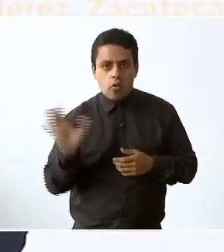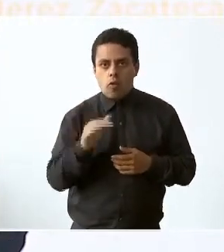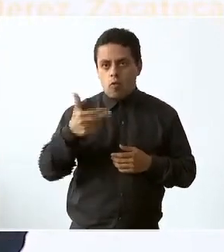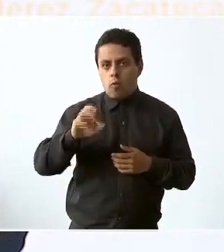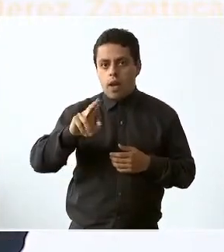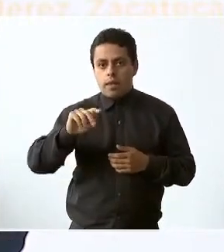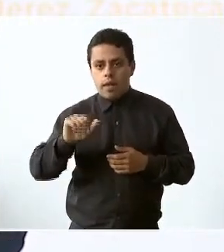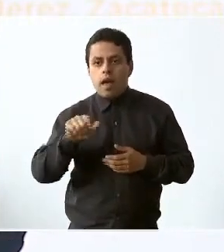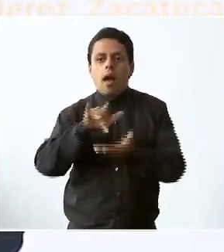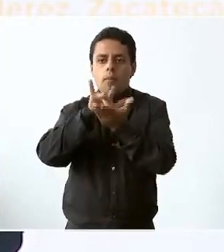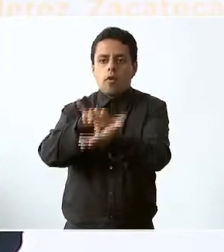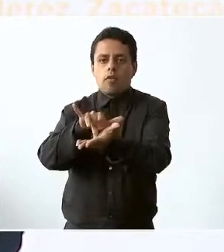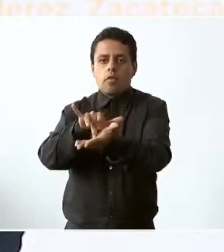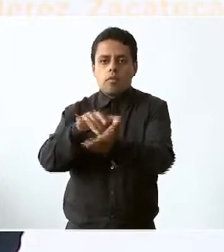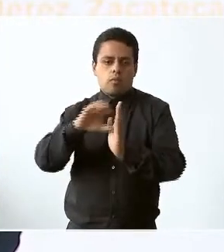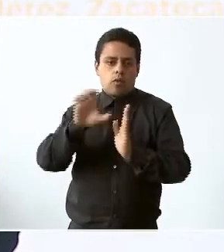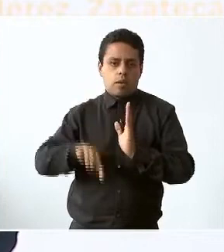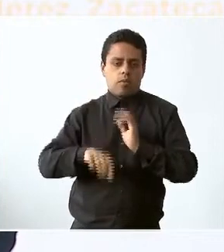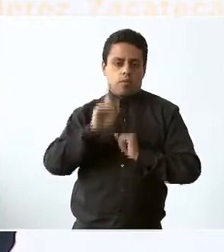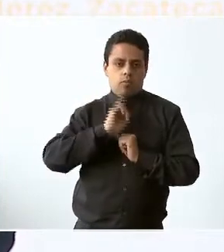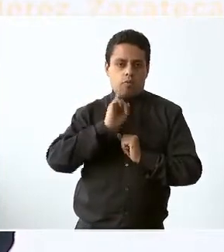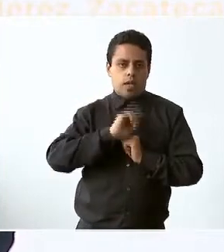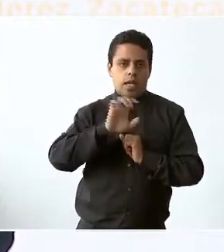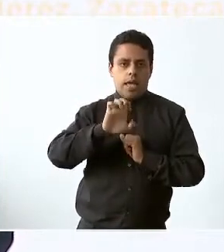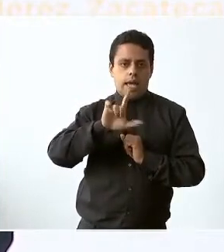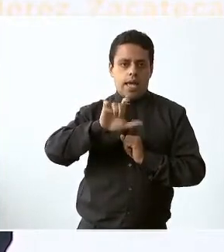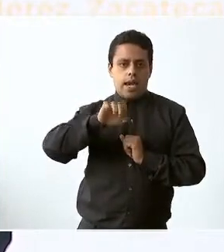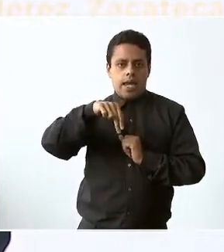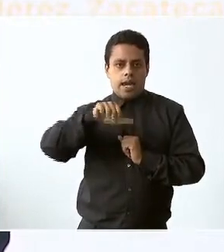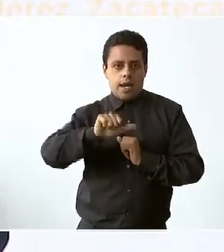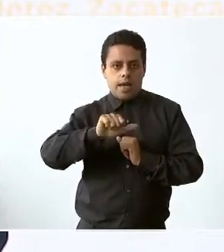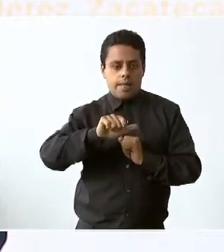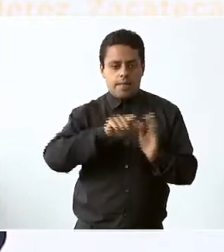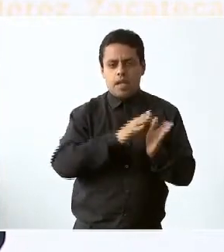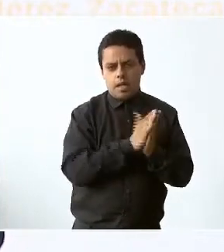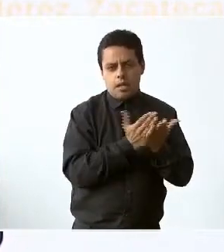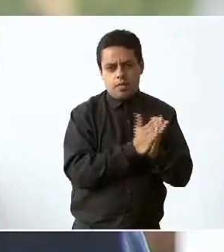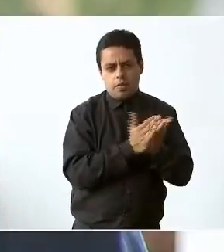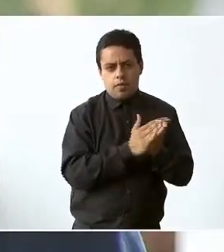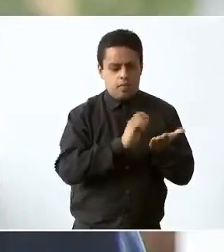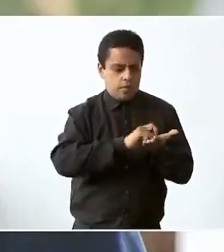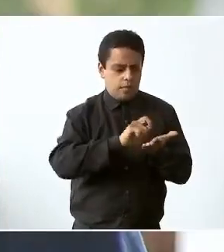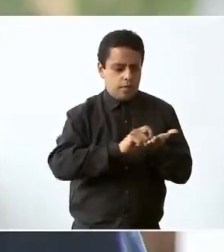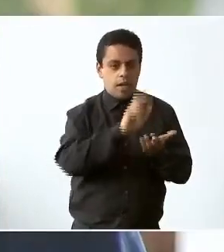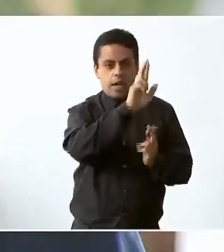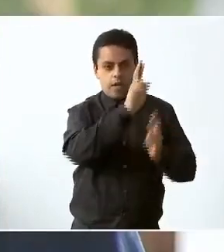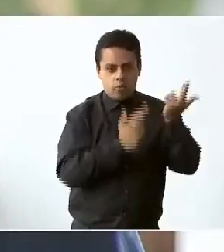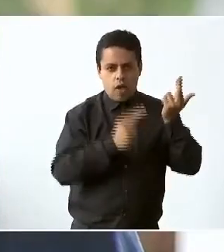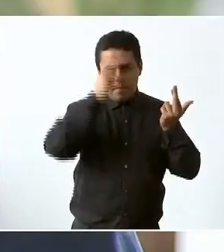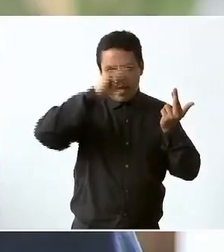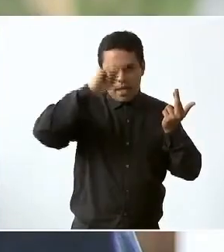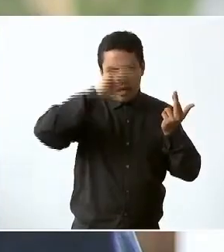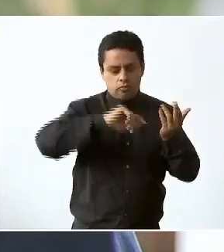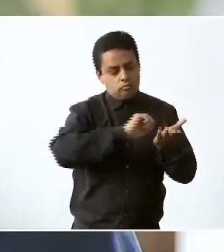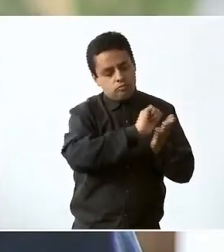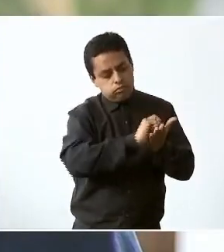La gran escritora Elena Garro, en su libro Revolucionarios